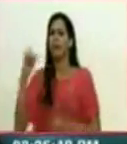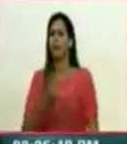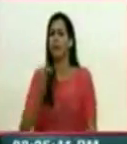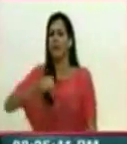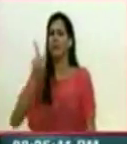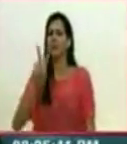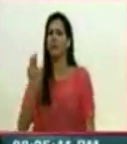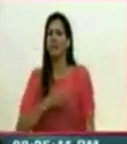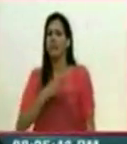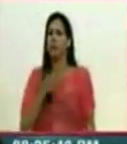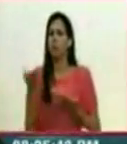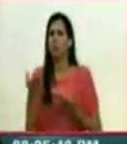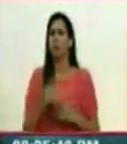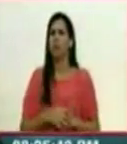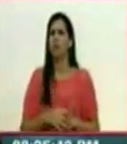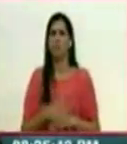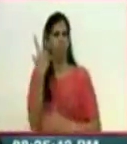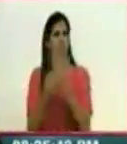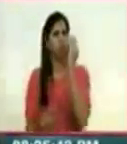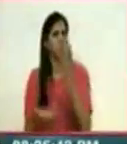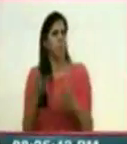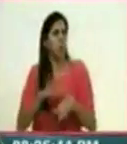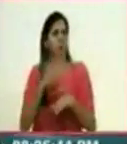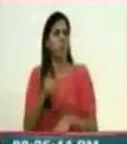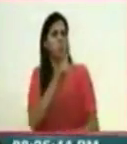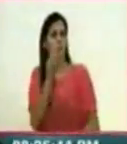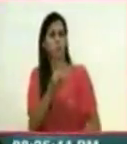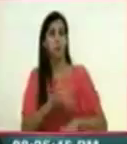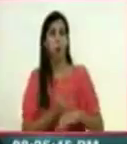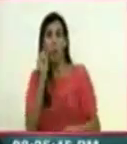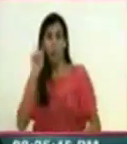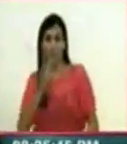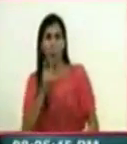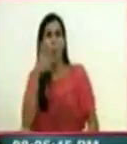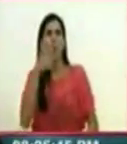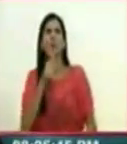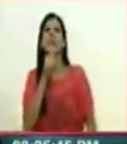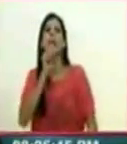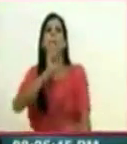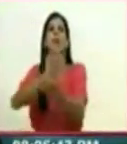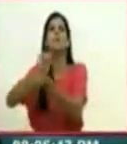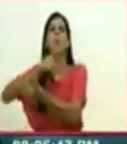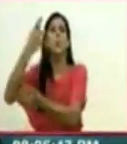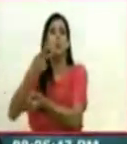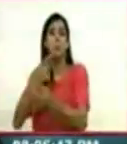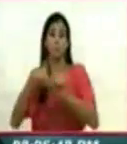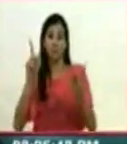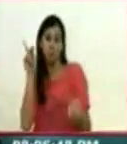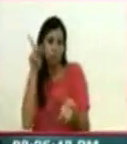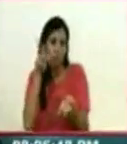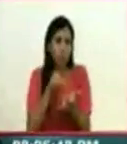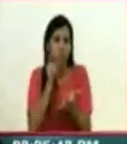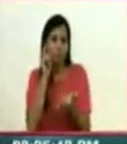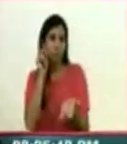Felipe González y salió trasquilado? Bueno, él venía a buscar presos políticos y resulta que se